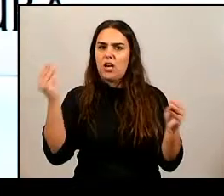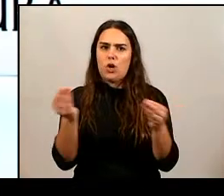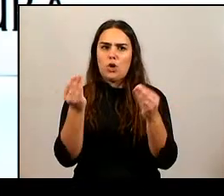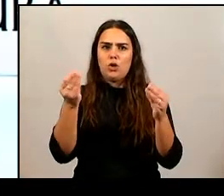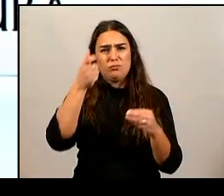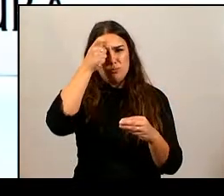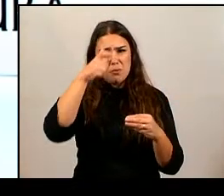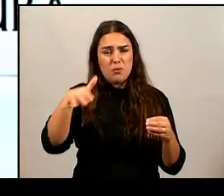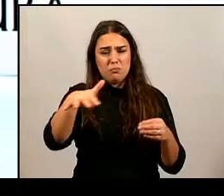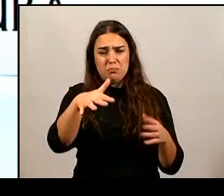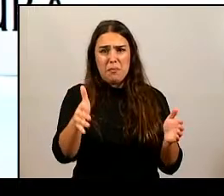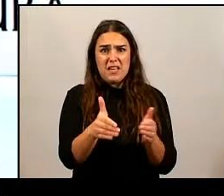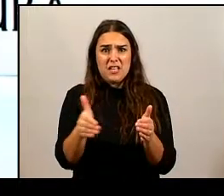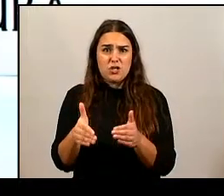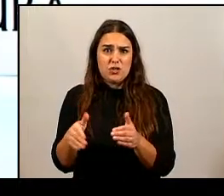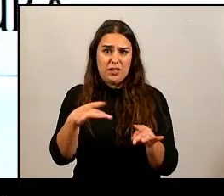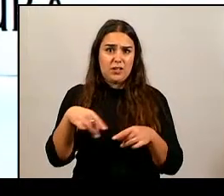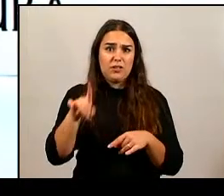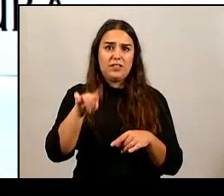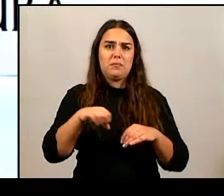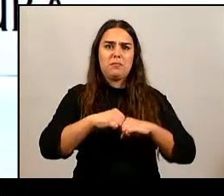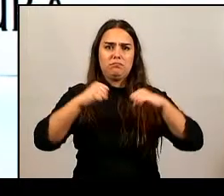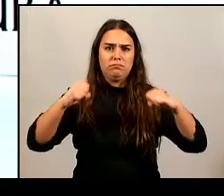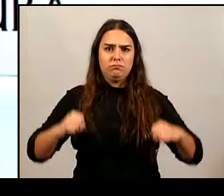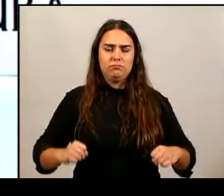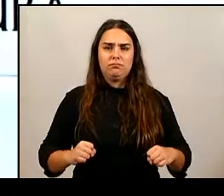la región y fijar población.